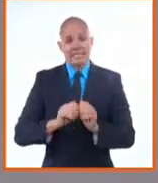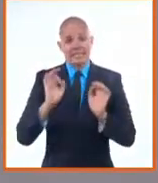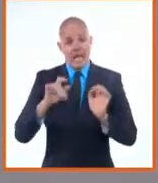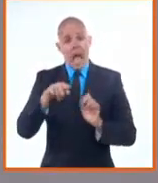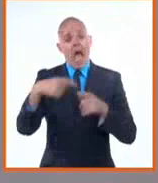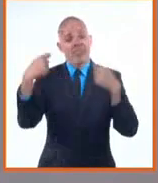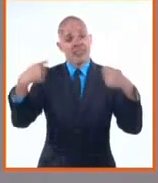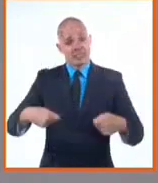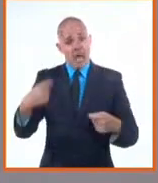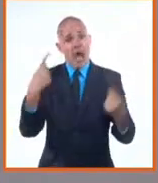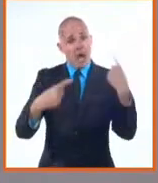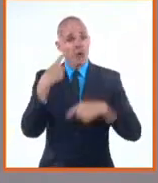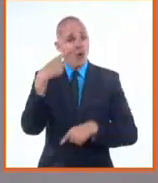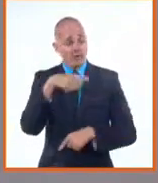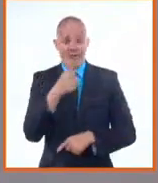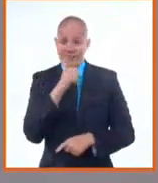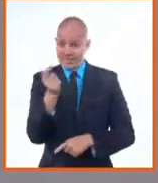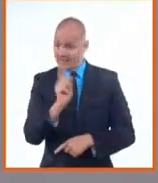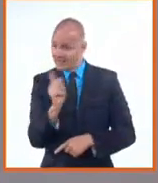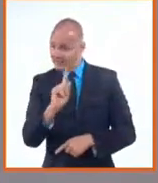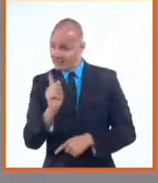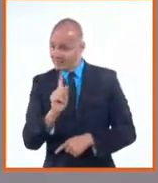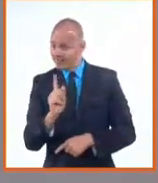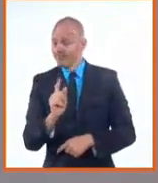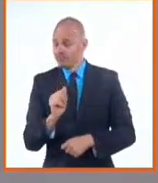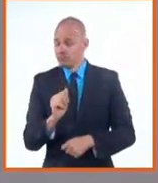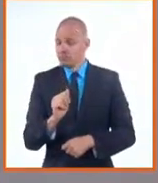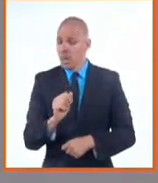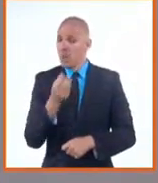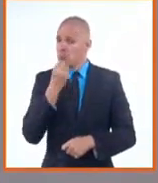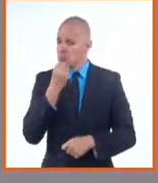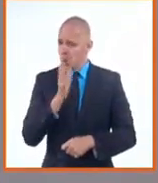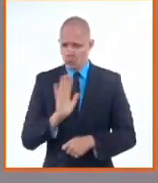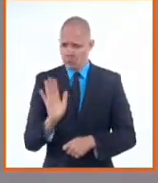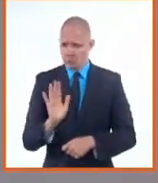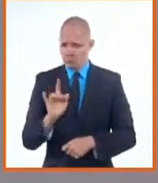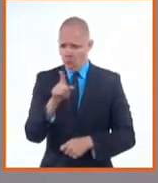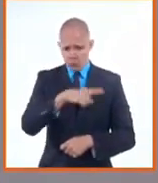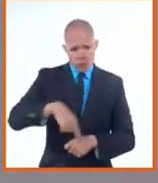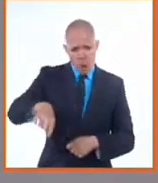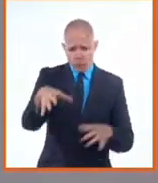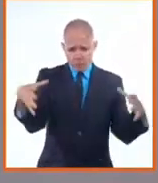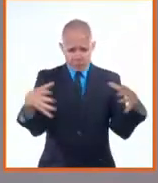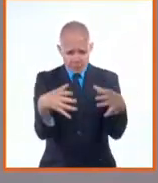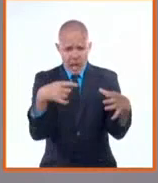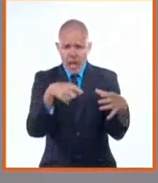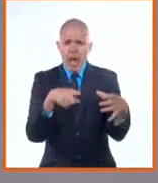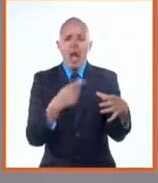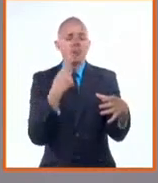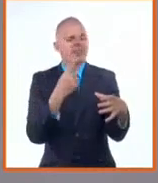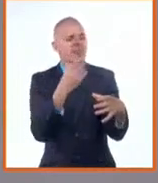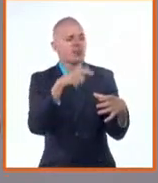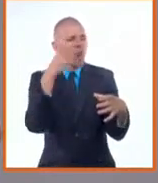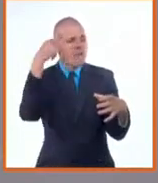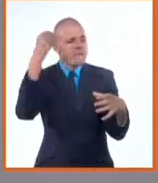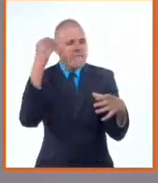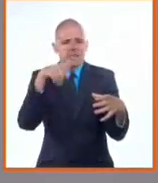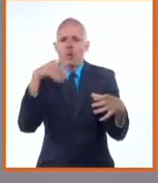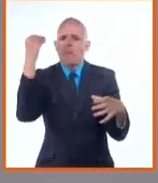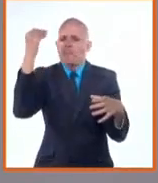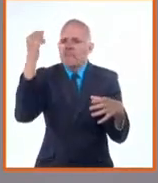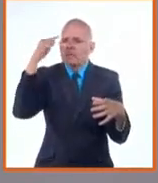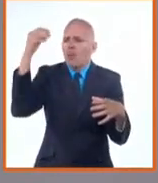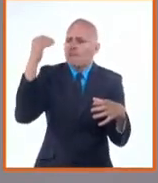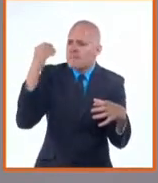marcando la la dirección pero todos tuvieron posibilidad de opinar incluso en función de